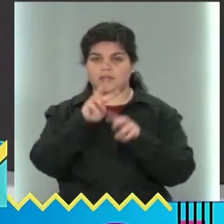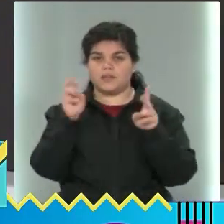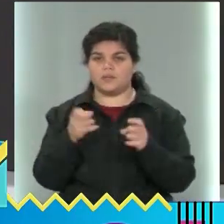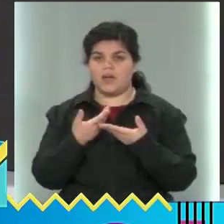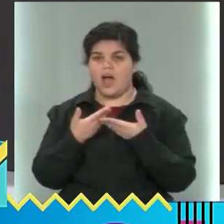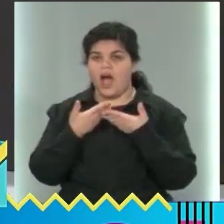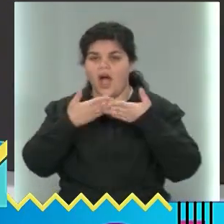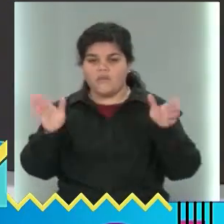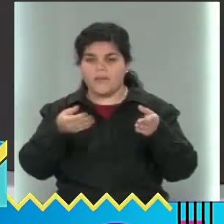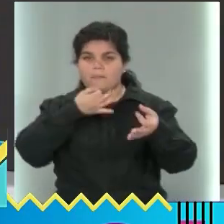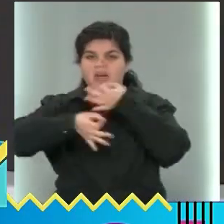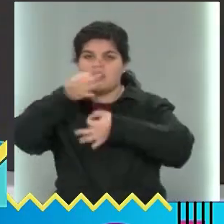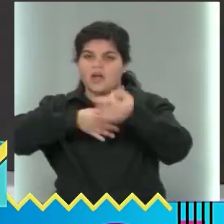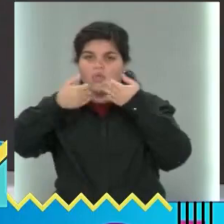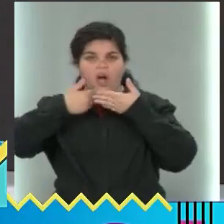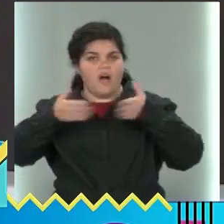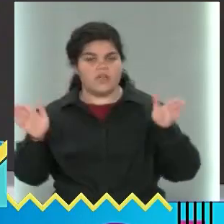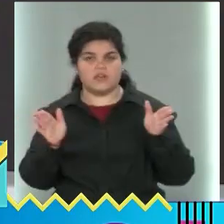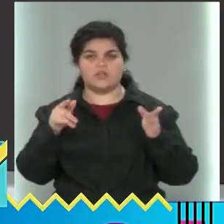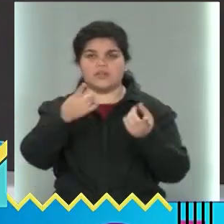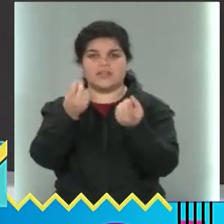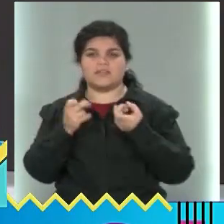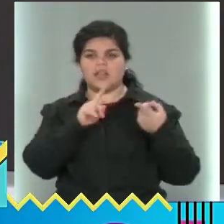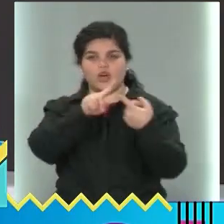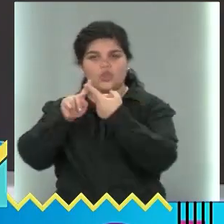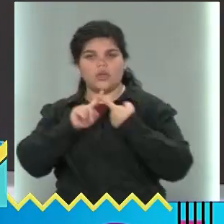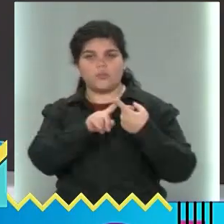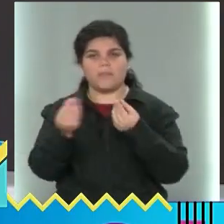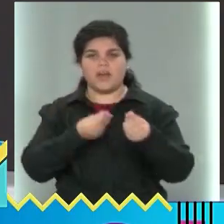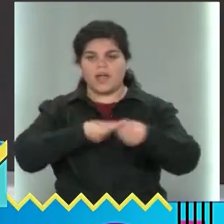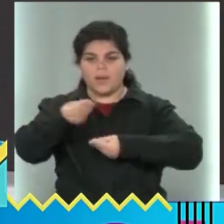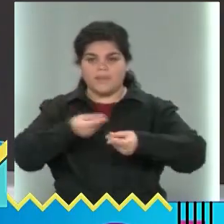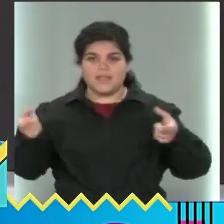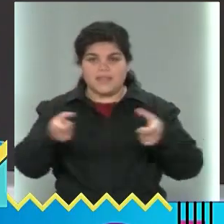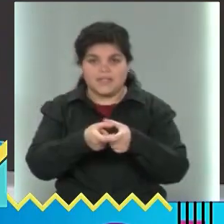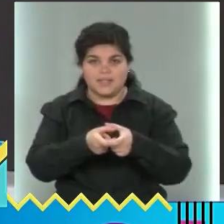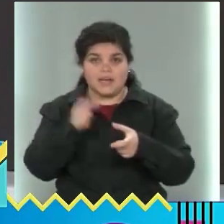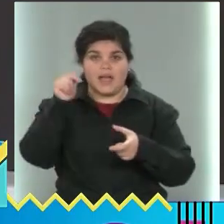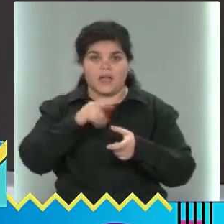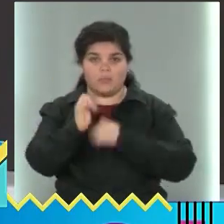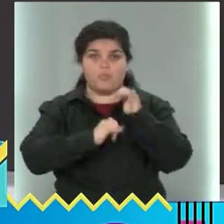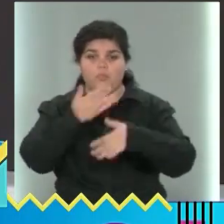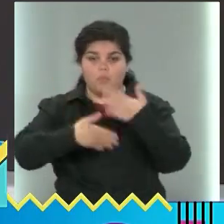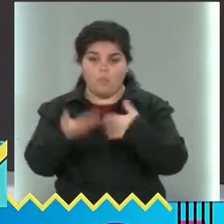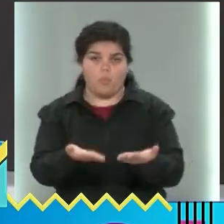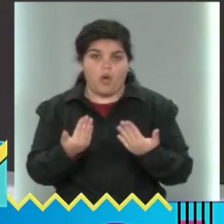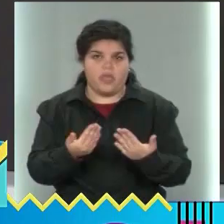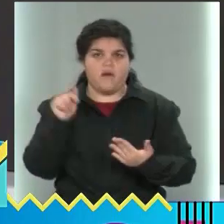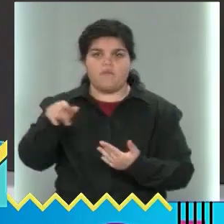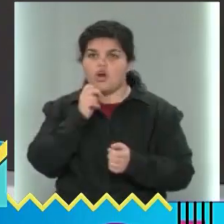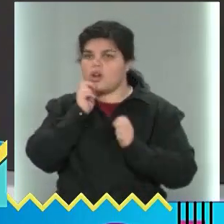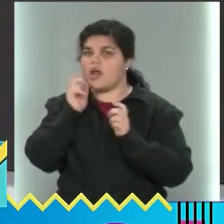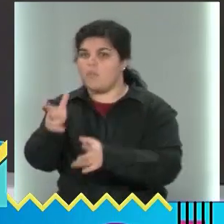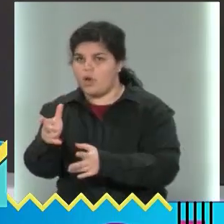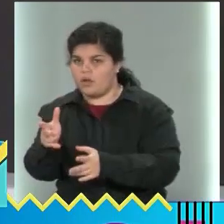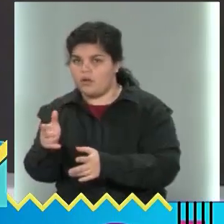¿no?, el mercado, de la necesidad de conectarse para que las pymes puedan funcionar, vos le contestabas a Enrique, ¿no? ¿Qué le dirías vos,